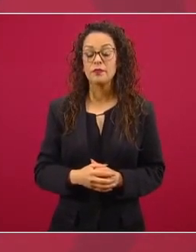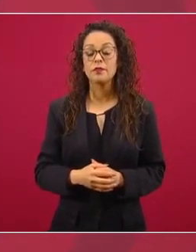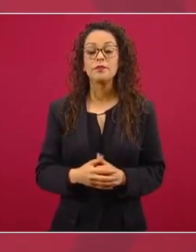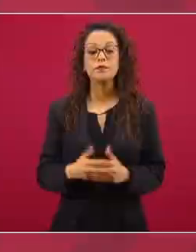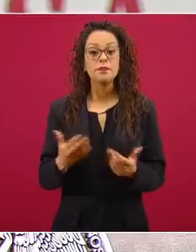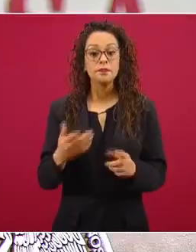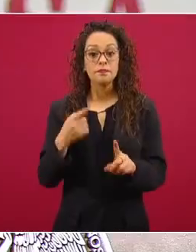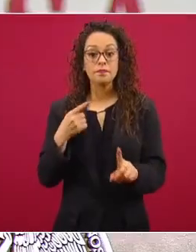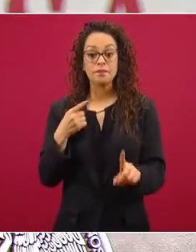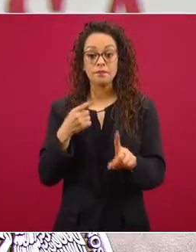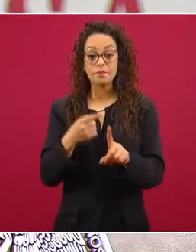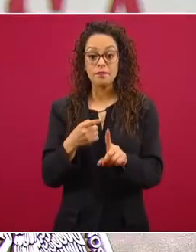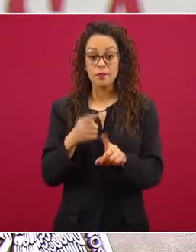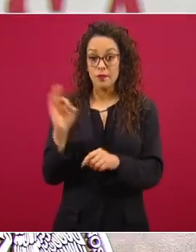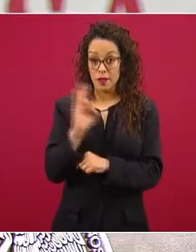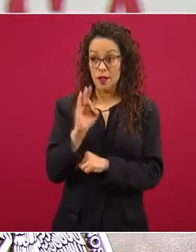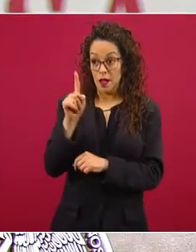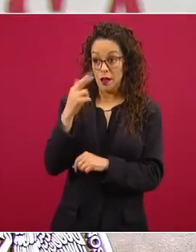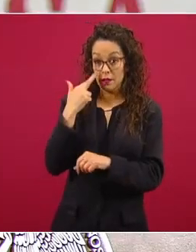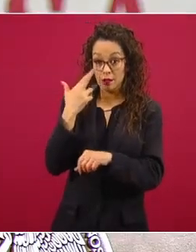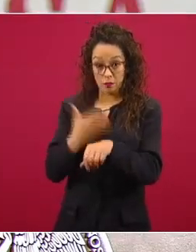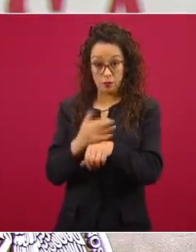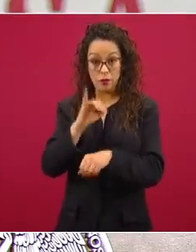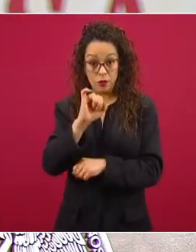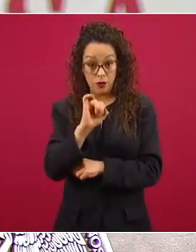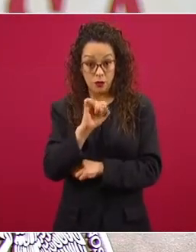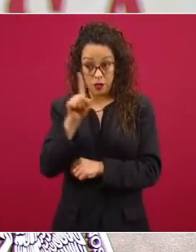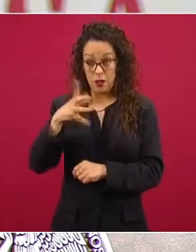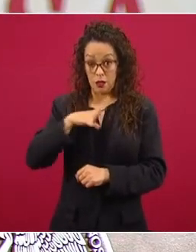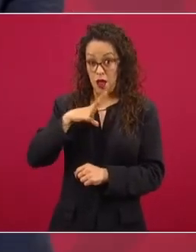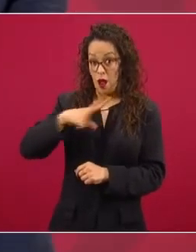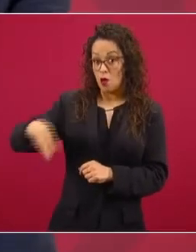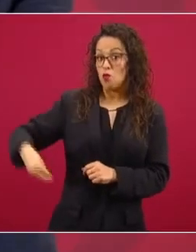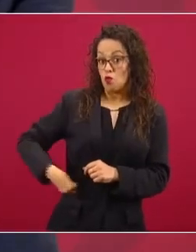en el caso de ser el responsable, culpable,